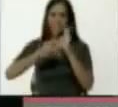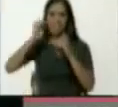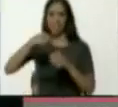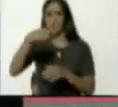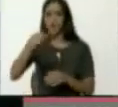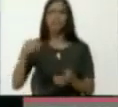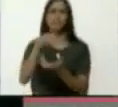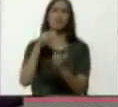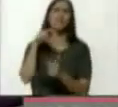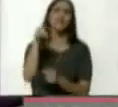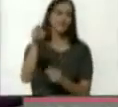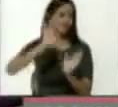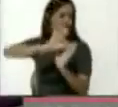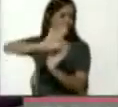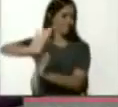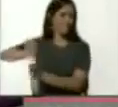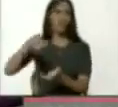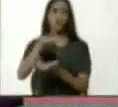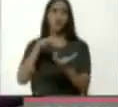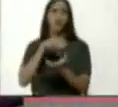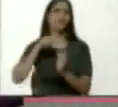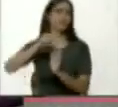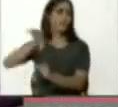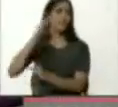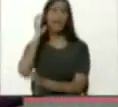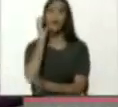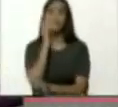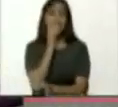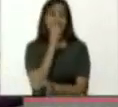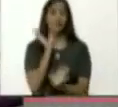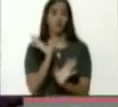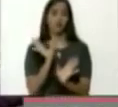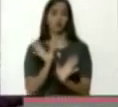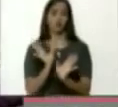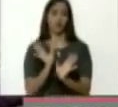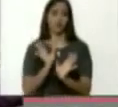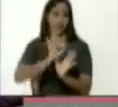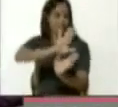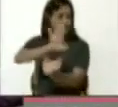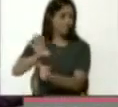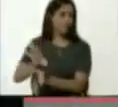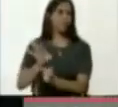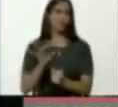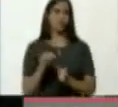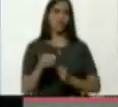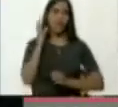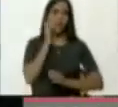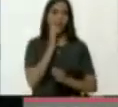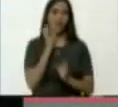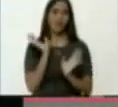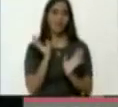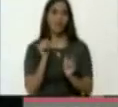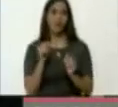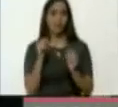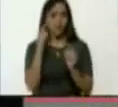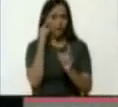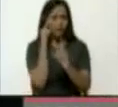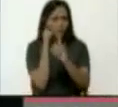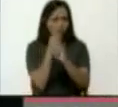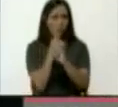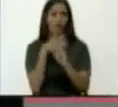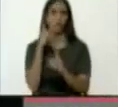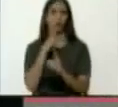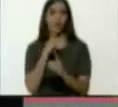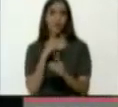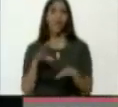problema. Ey, es un problema. Eso es un problema. Capriles ha sido más sensato. Claro. ¿Ah? Capriles ha sido más sensato en términos políticos. Claro. Y